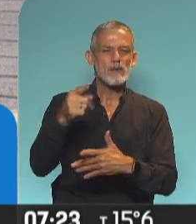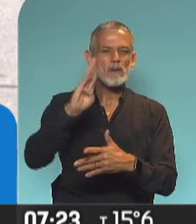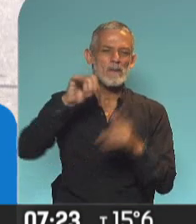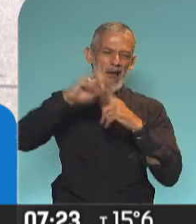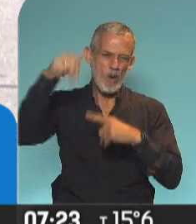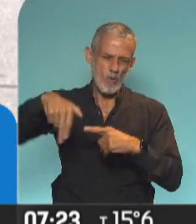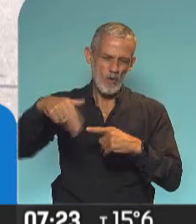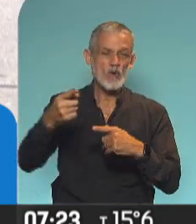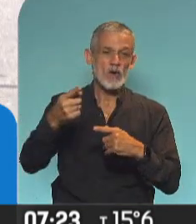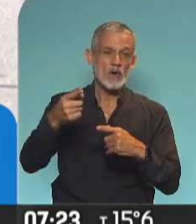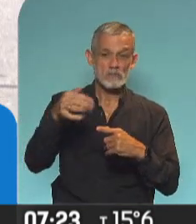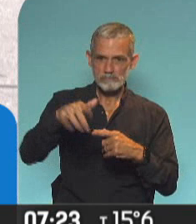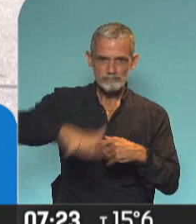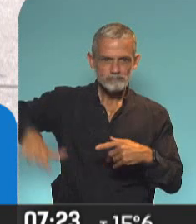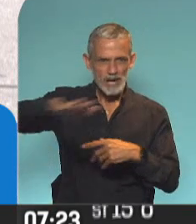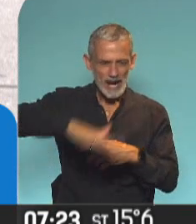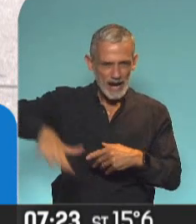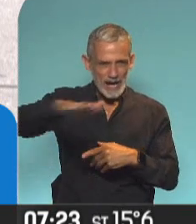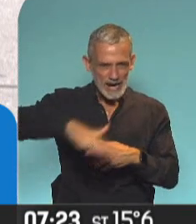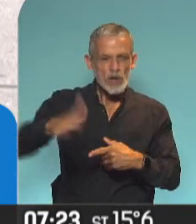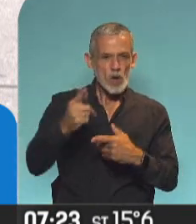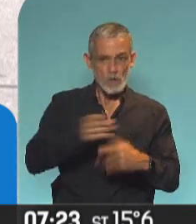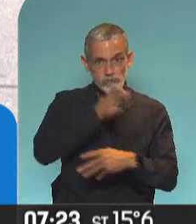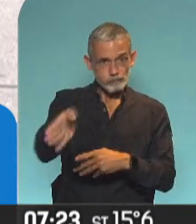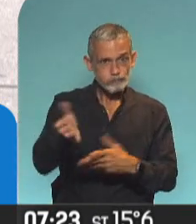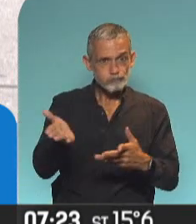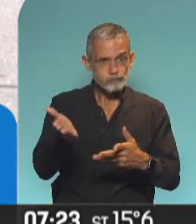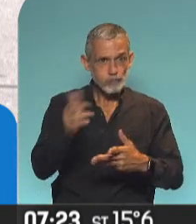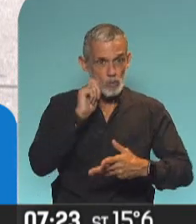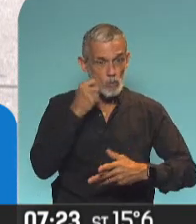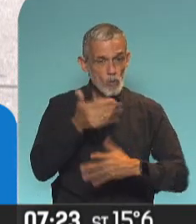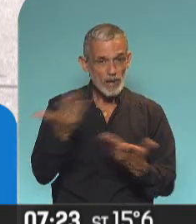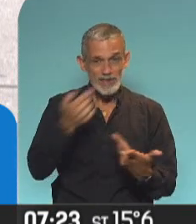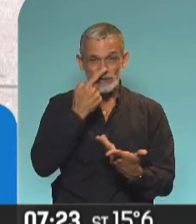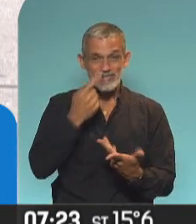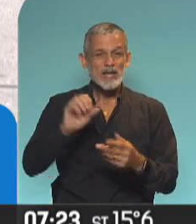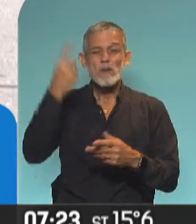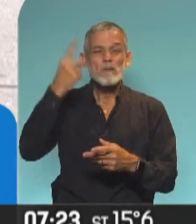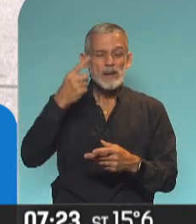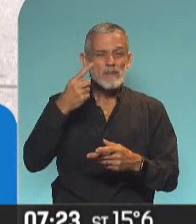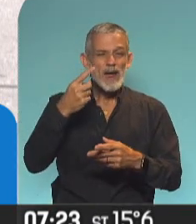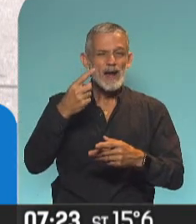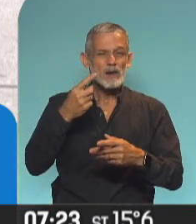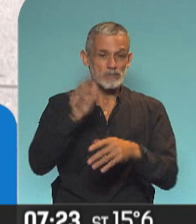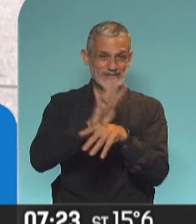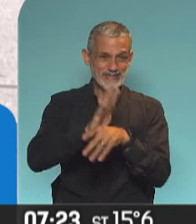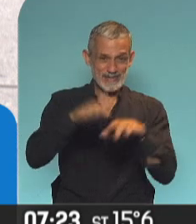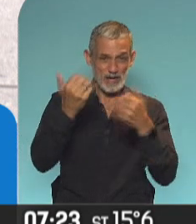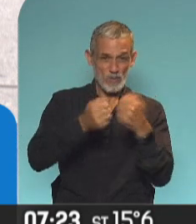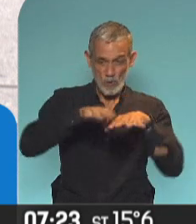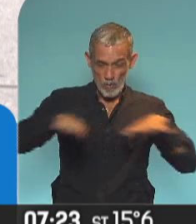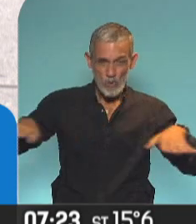que se acerquen y que puedan vivir una experiencia muy interesante que es el primer auto cine científico del país